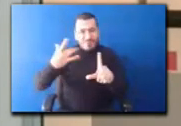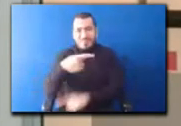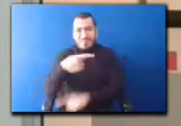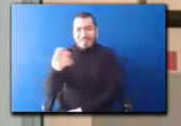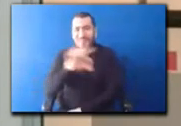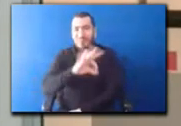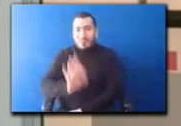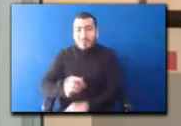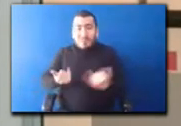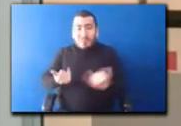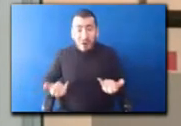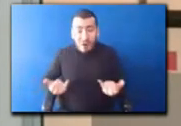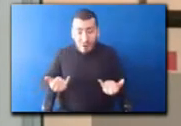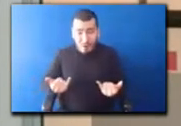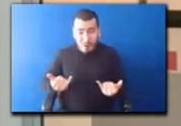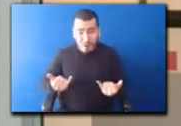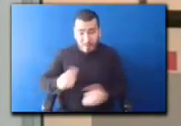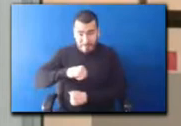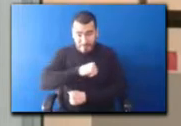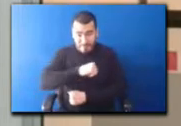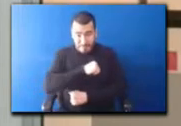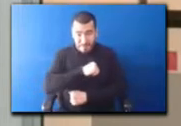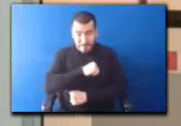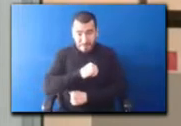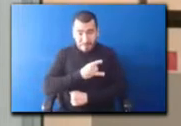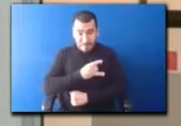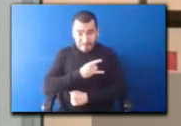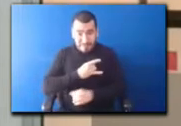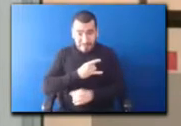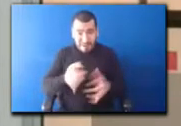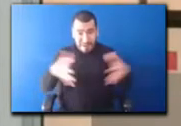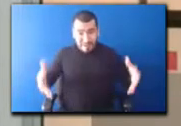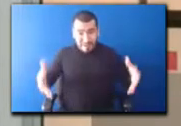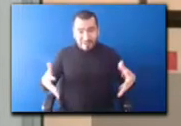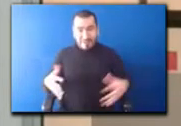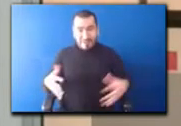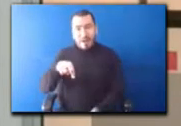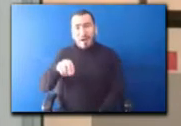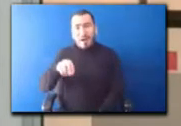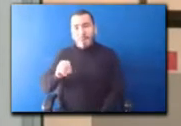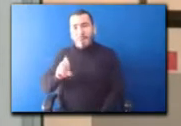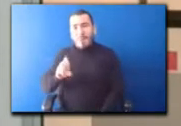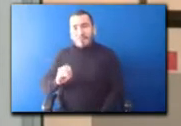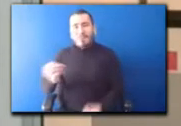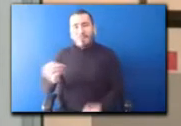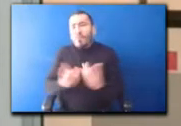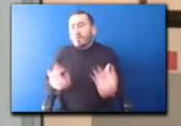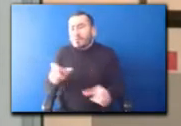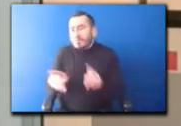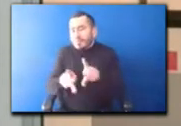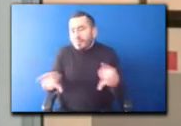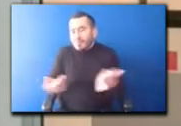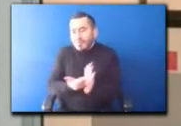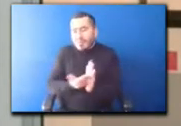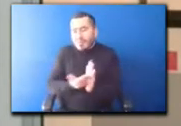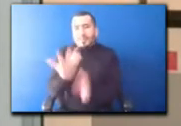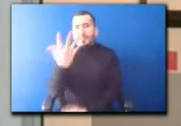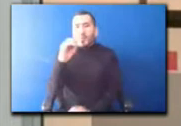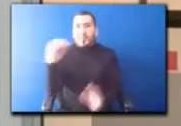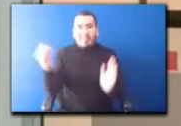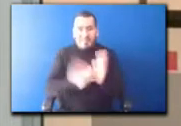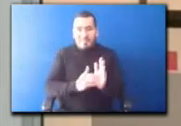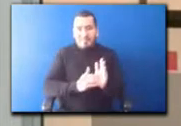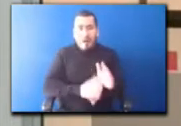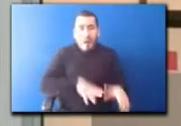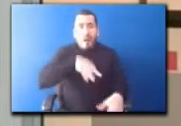segunda universidad privada más grande de Colombia, con un poco más de 50.000 estudiantes. Gracias a apostarle